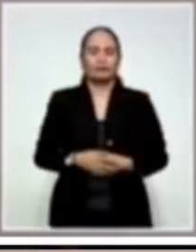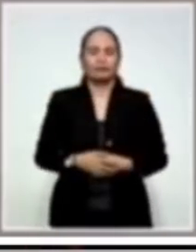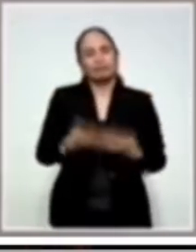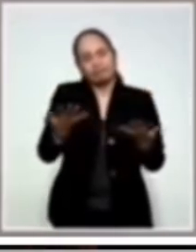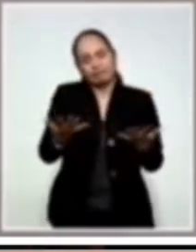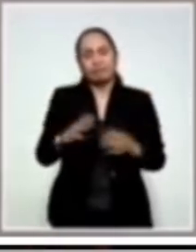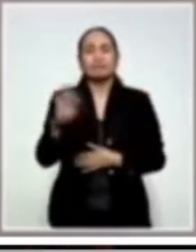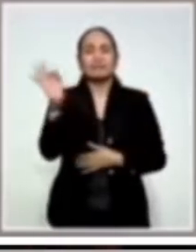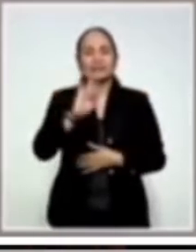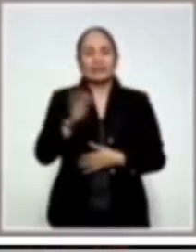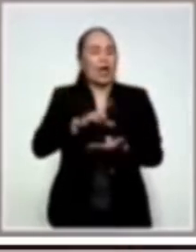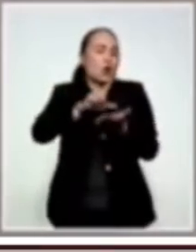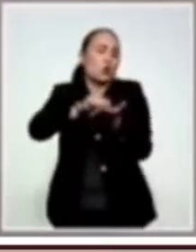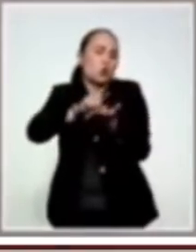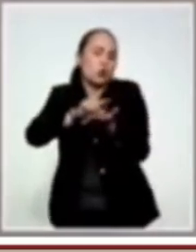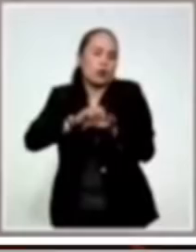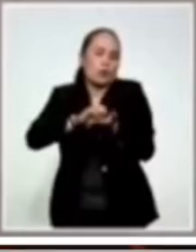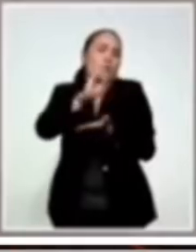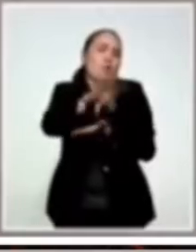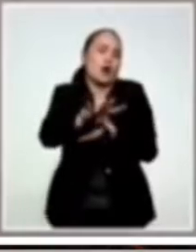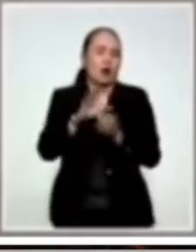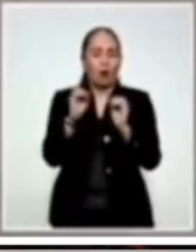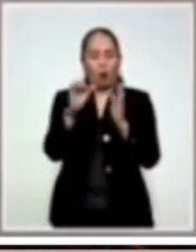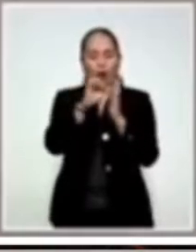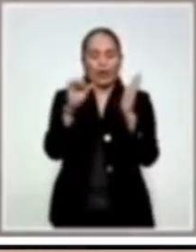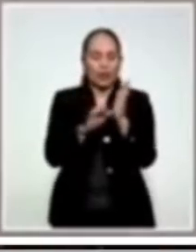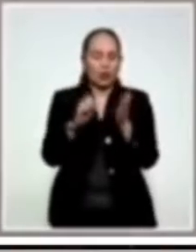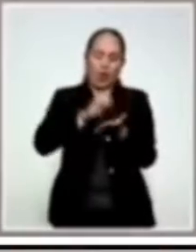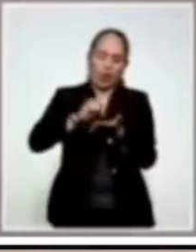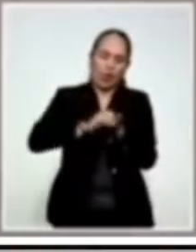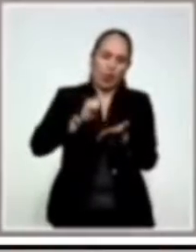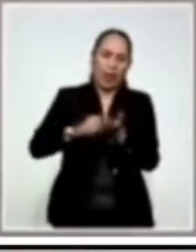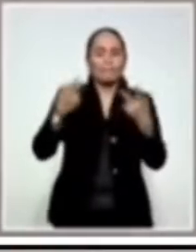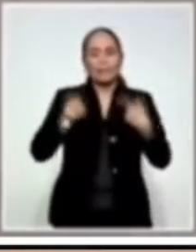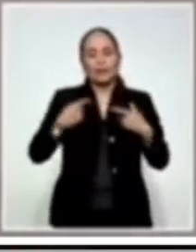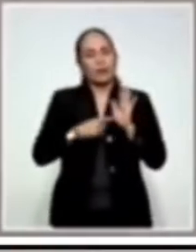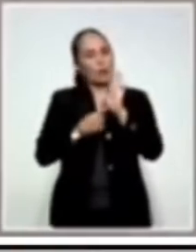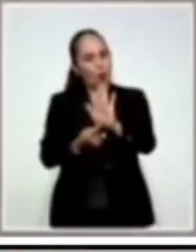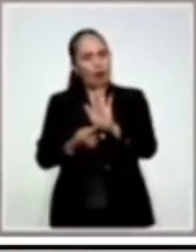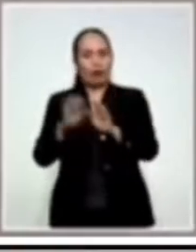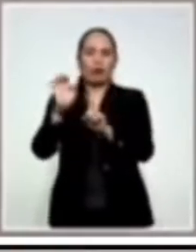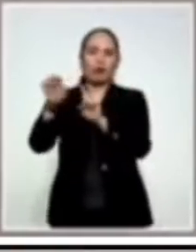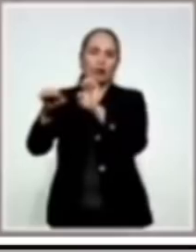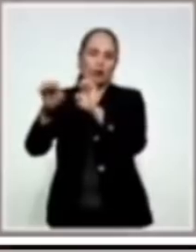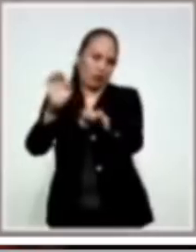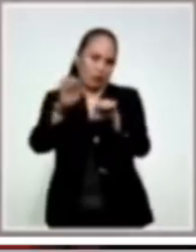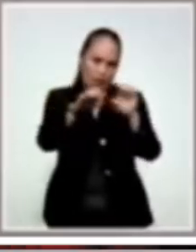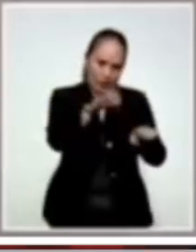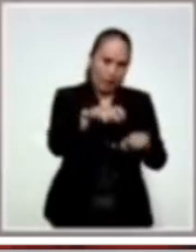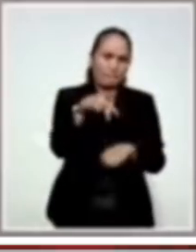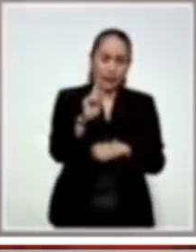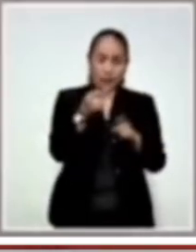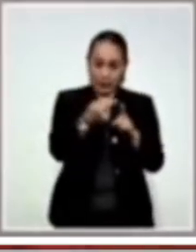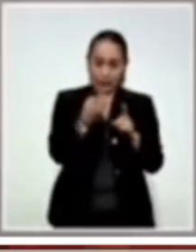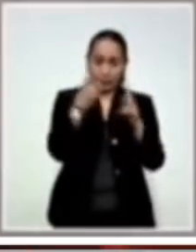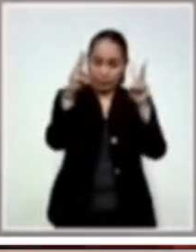pues se puede uno sacar un tuit o puede sacar un artículo y tratar de engañar a la gente. Pero este asunto,